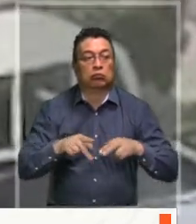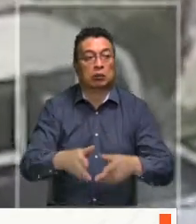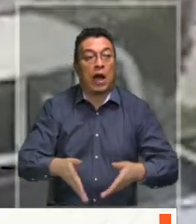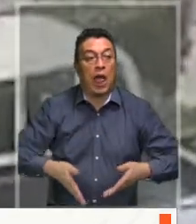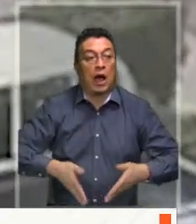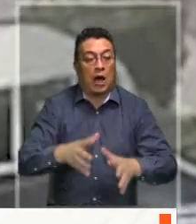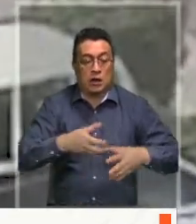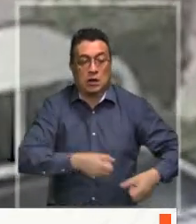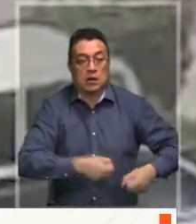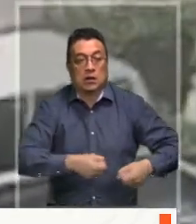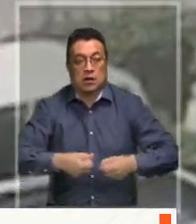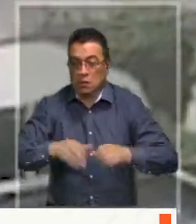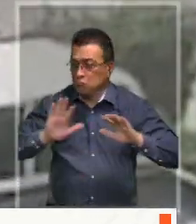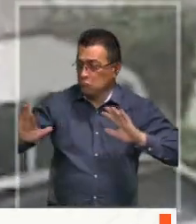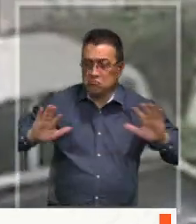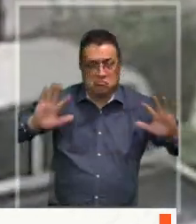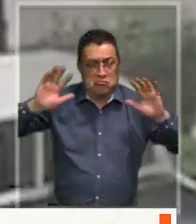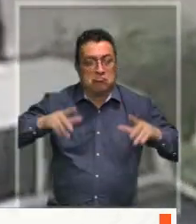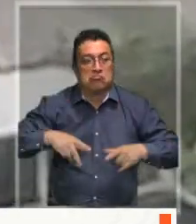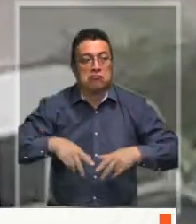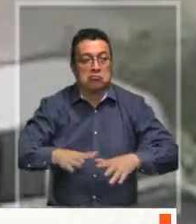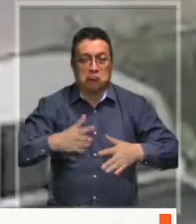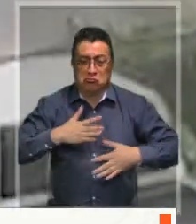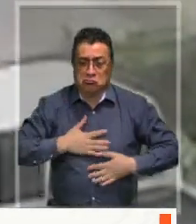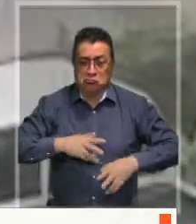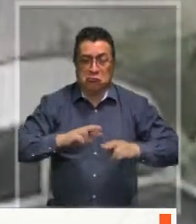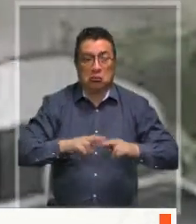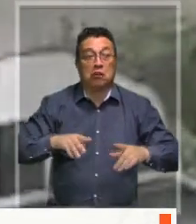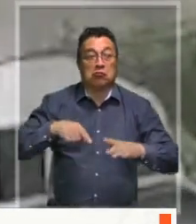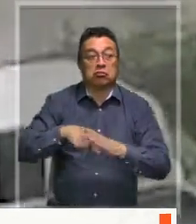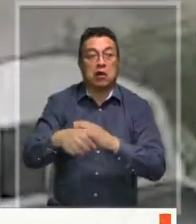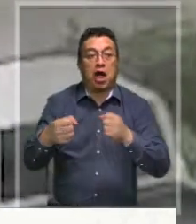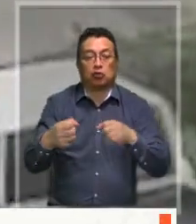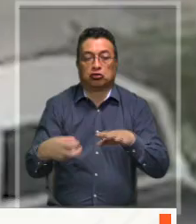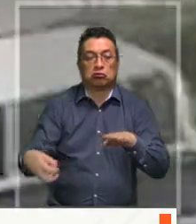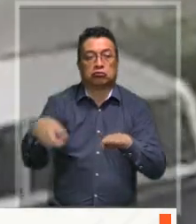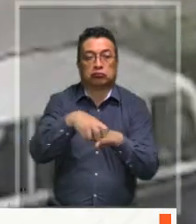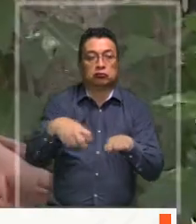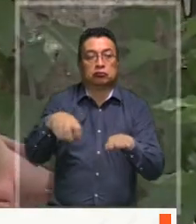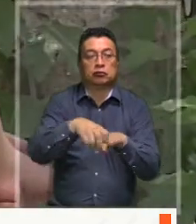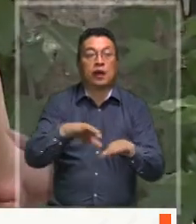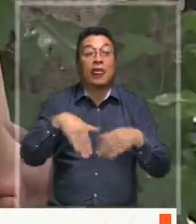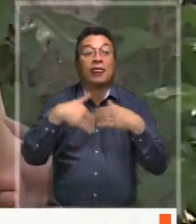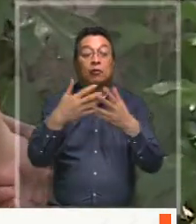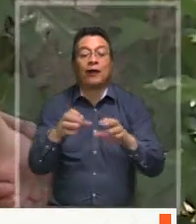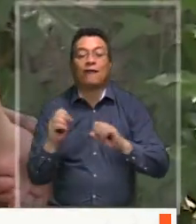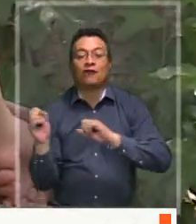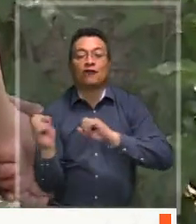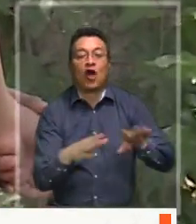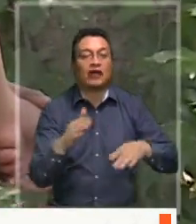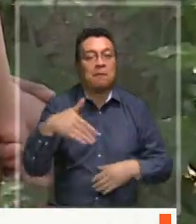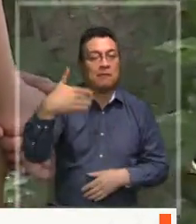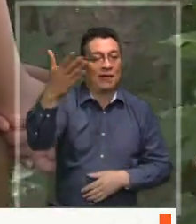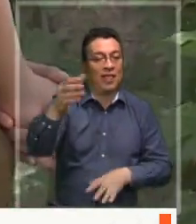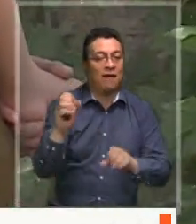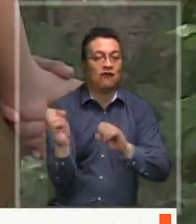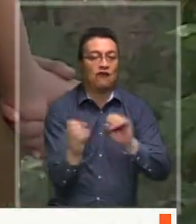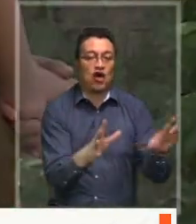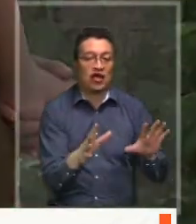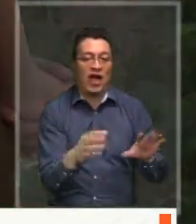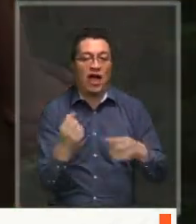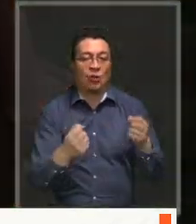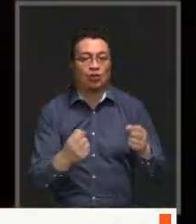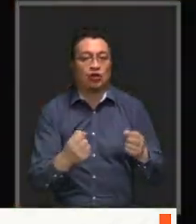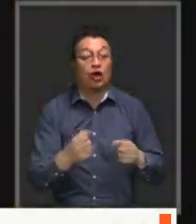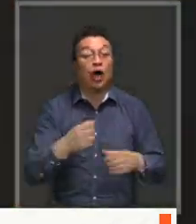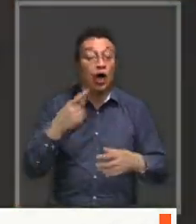calle, paran el tránsito y con absoluta calma ingresan a uno de los vehículos que más tarde abandonarían metros más allá. Pero la historia del